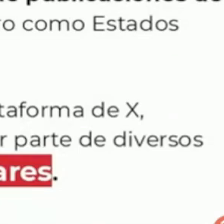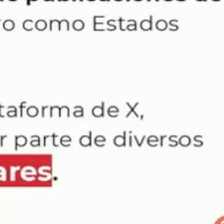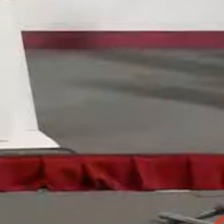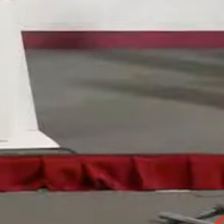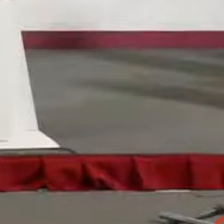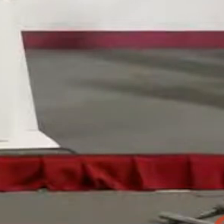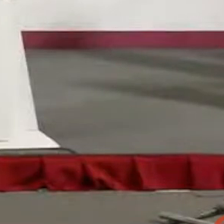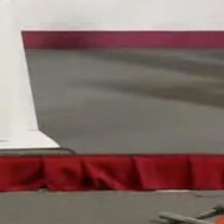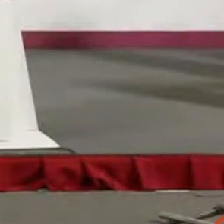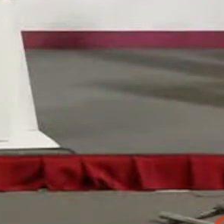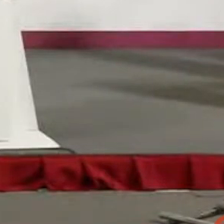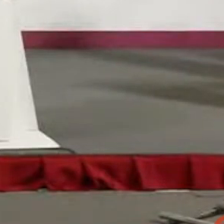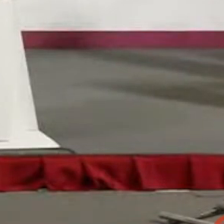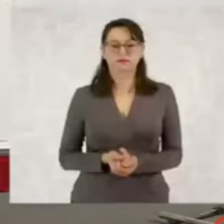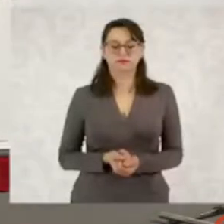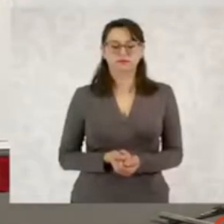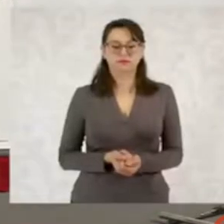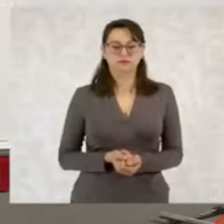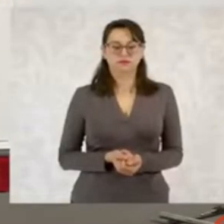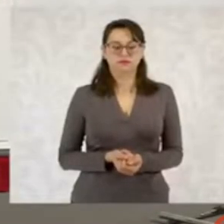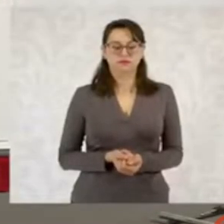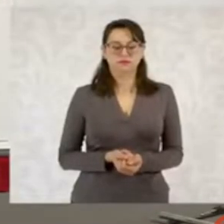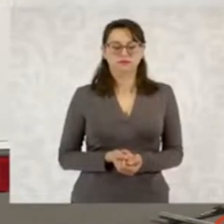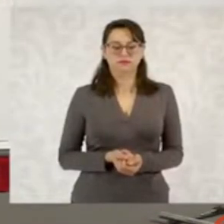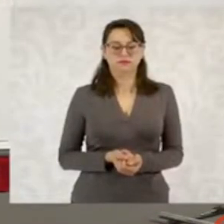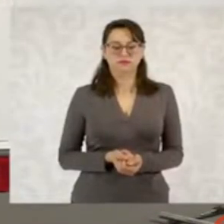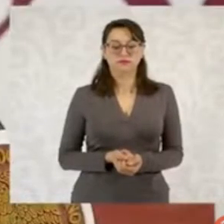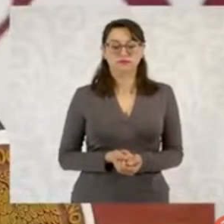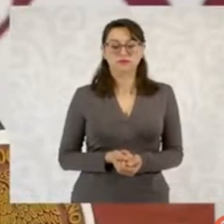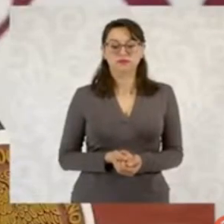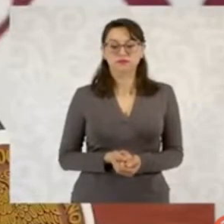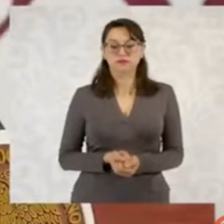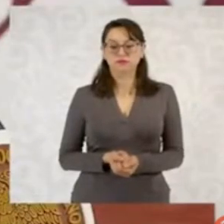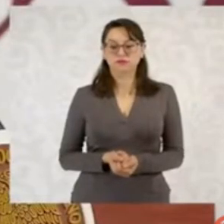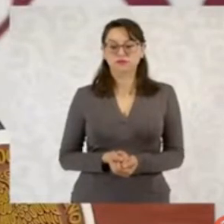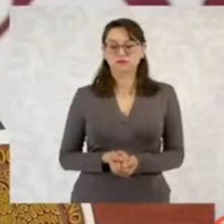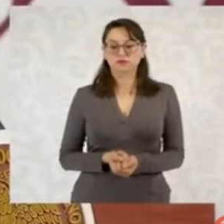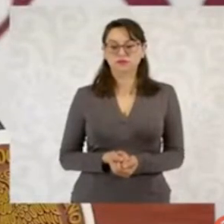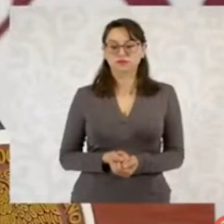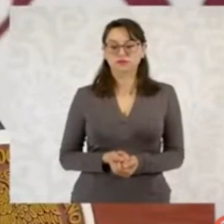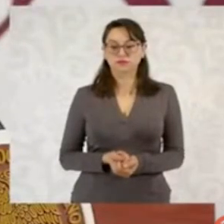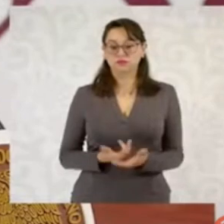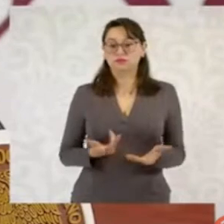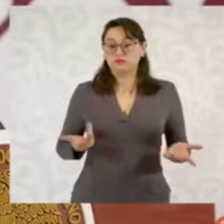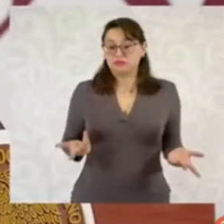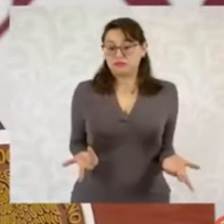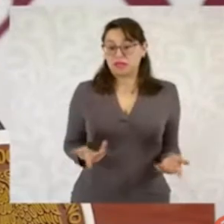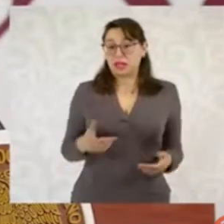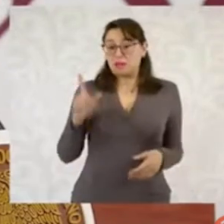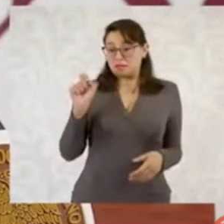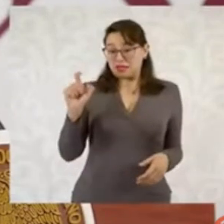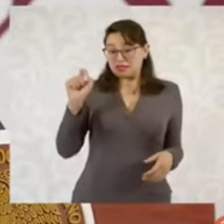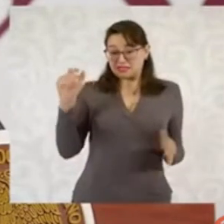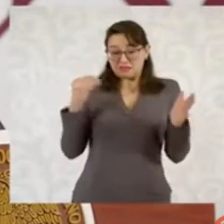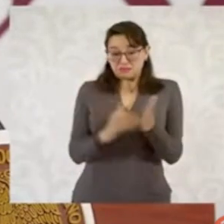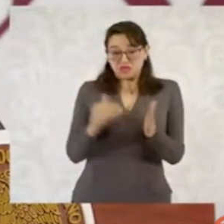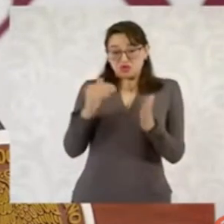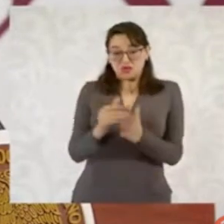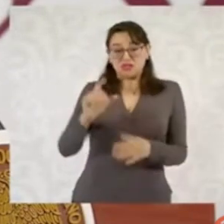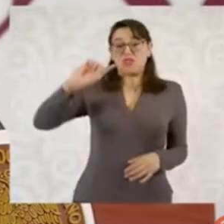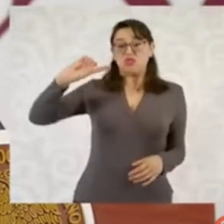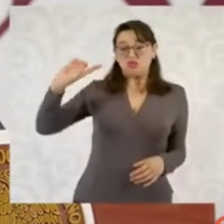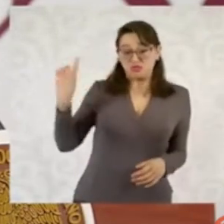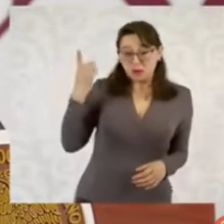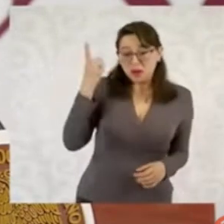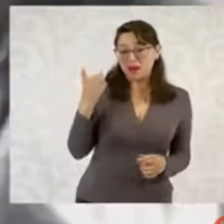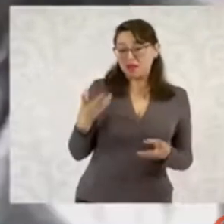menos $20 millones en ese entonces. Esta cifra es muy importante, es mucho dinero gastado en